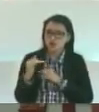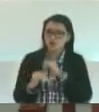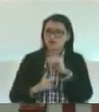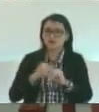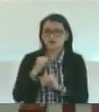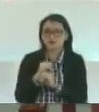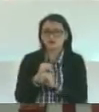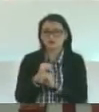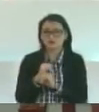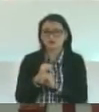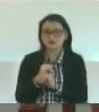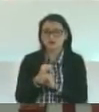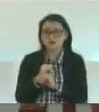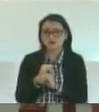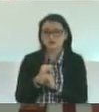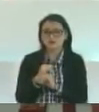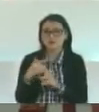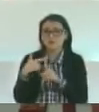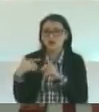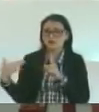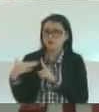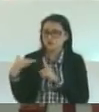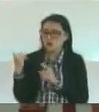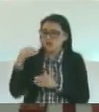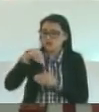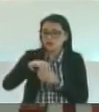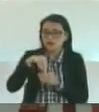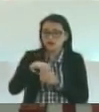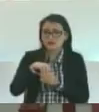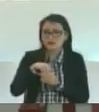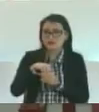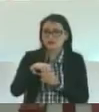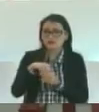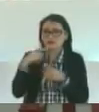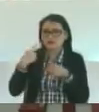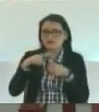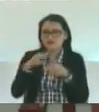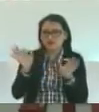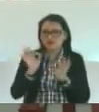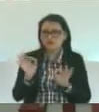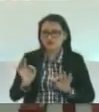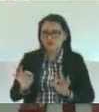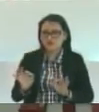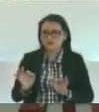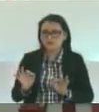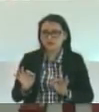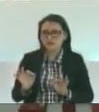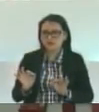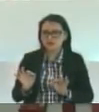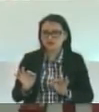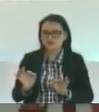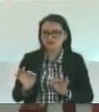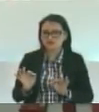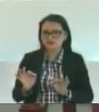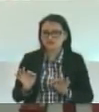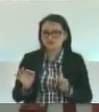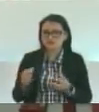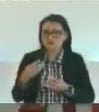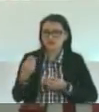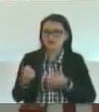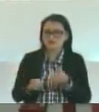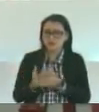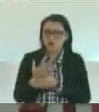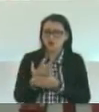internacional y la agresión económica interna de diversos mecanismos totalmente novedosos que se han creado